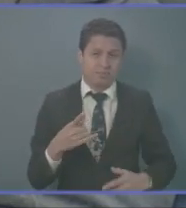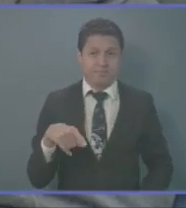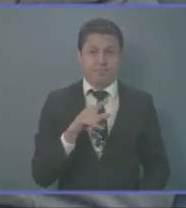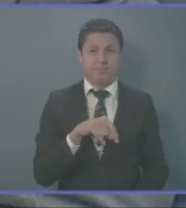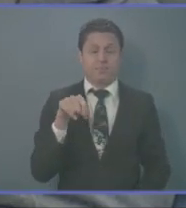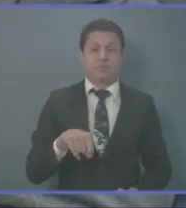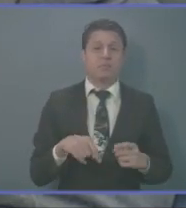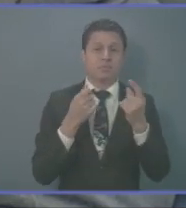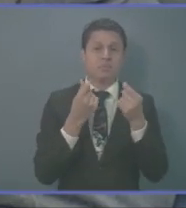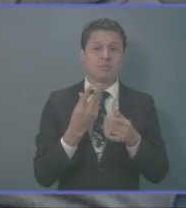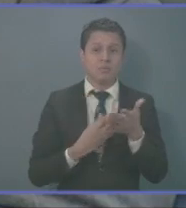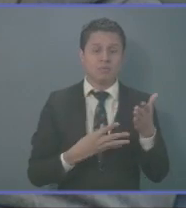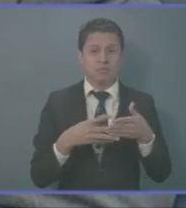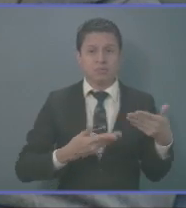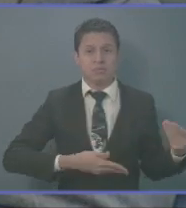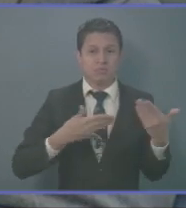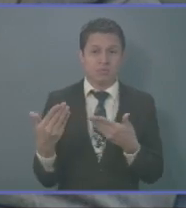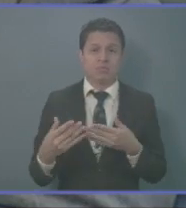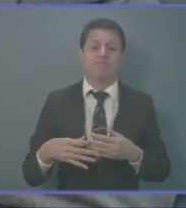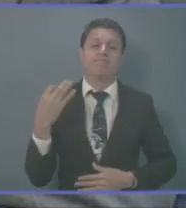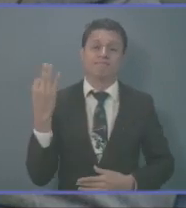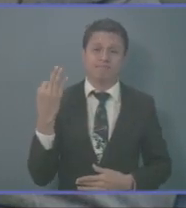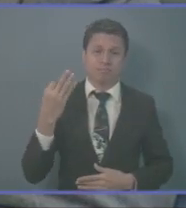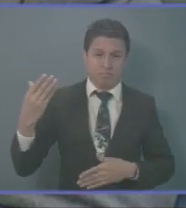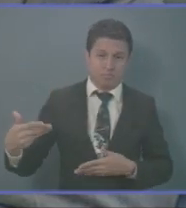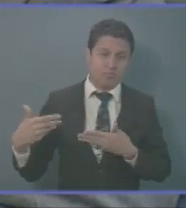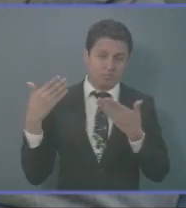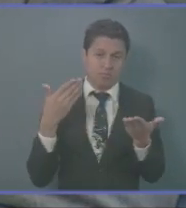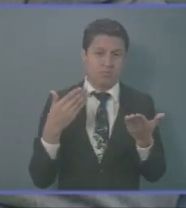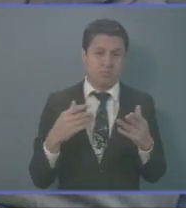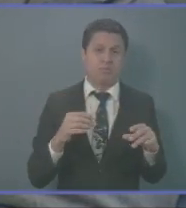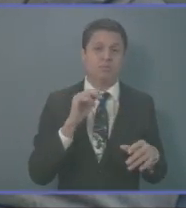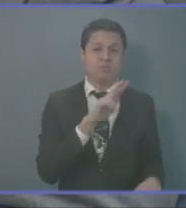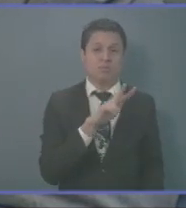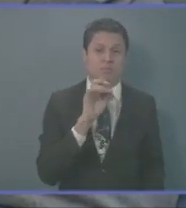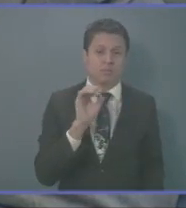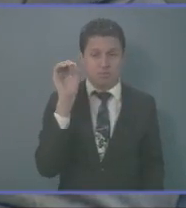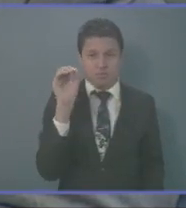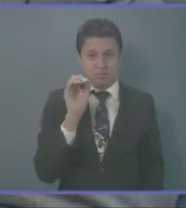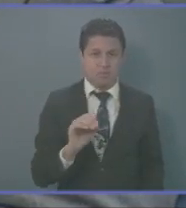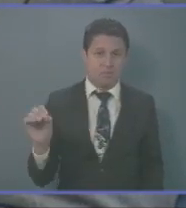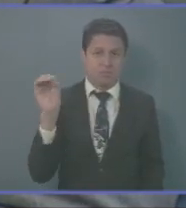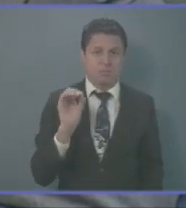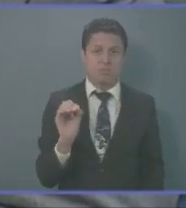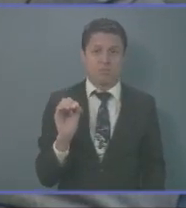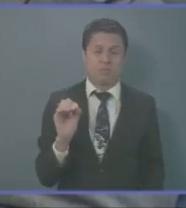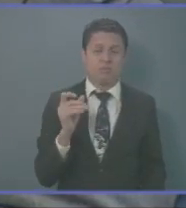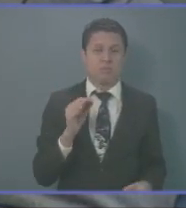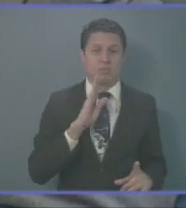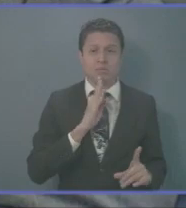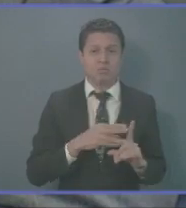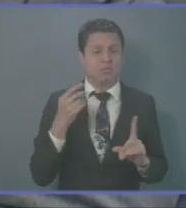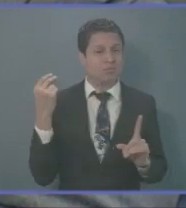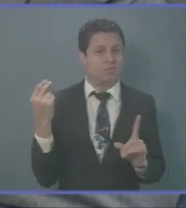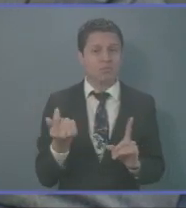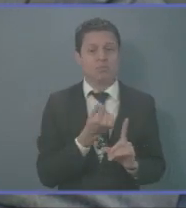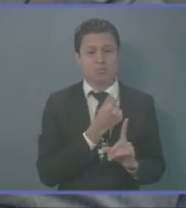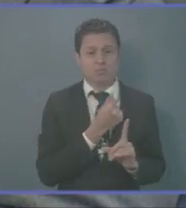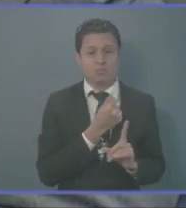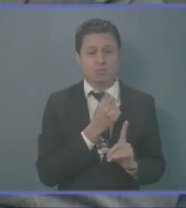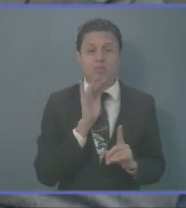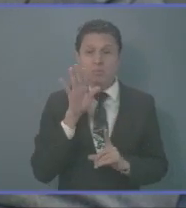de estos fondos recibidos deberá asignarse el 30% de forma inmediata, como